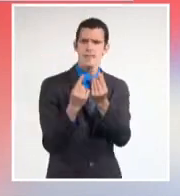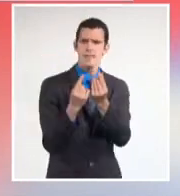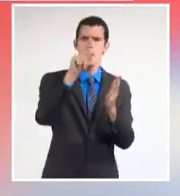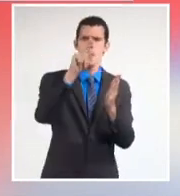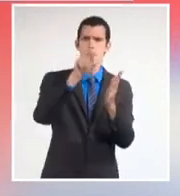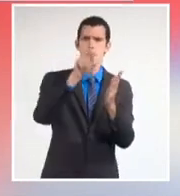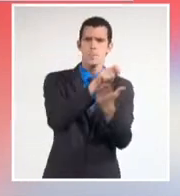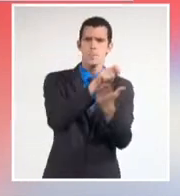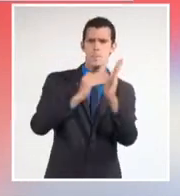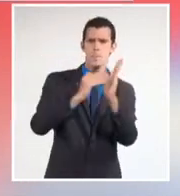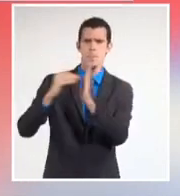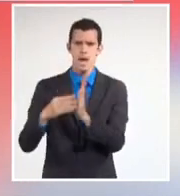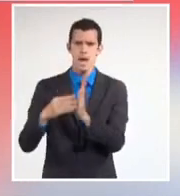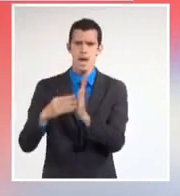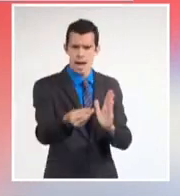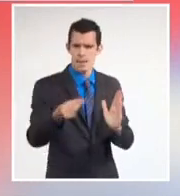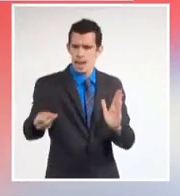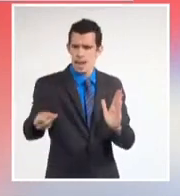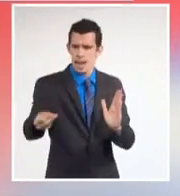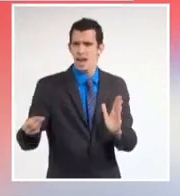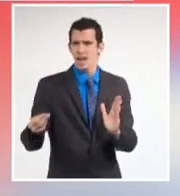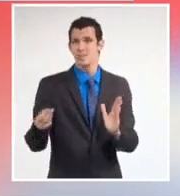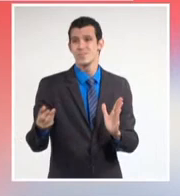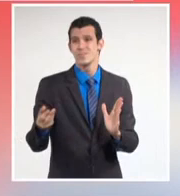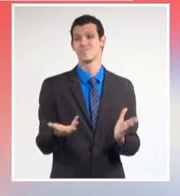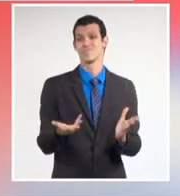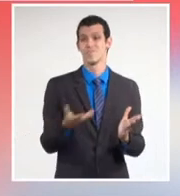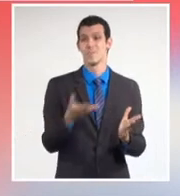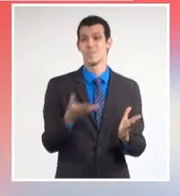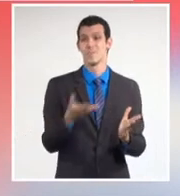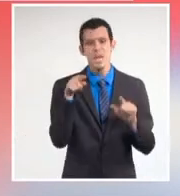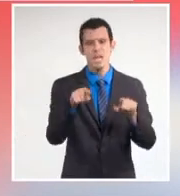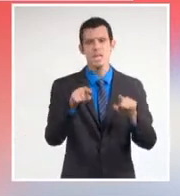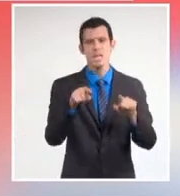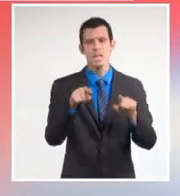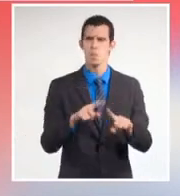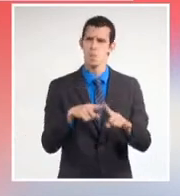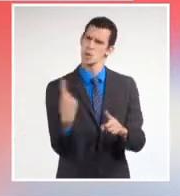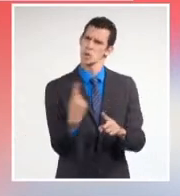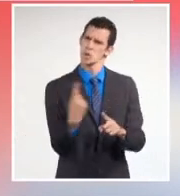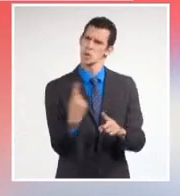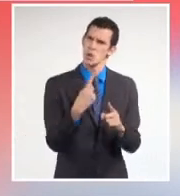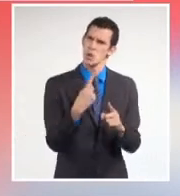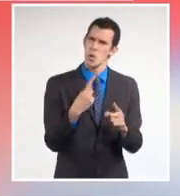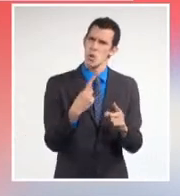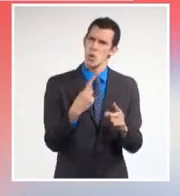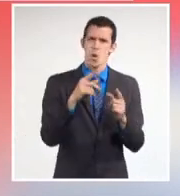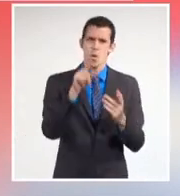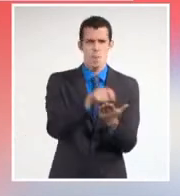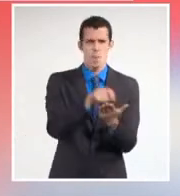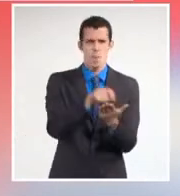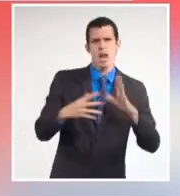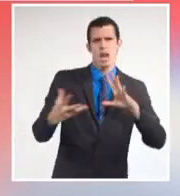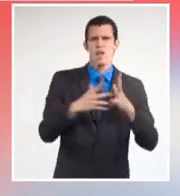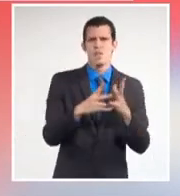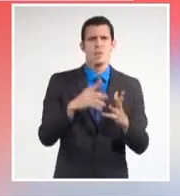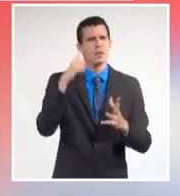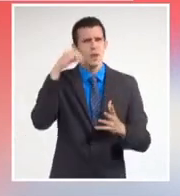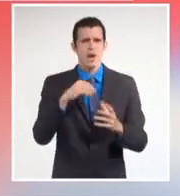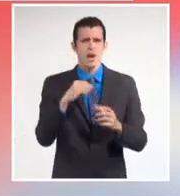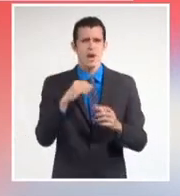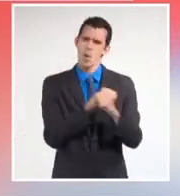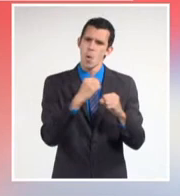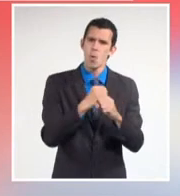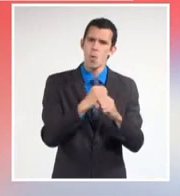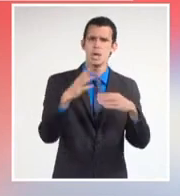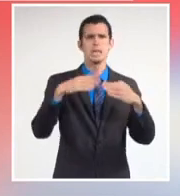el diseño que hicimos del mecanismo descentralizado de acceso a las divisas. Se ha ido más allá